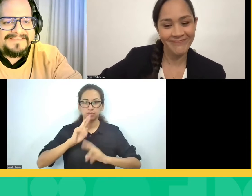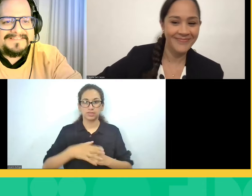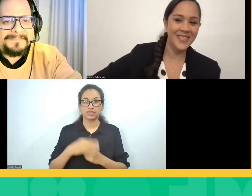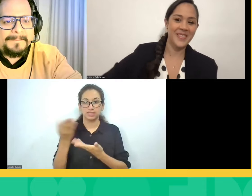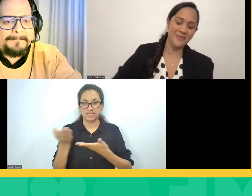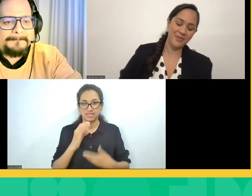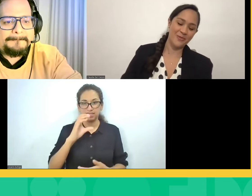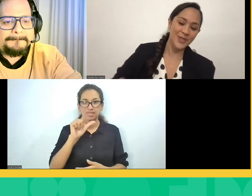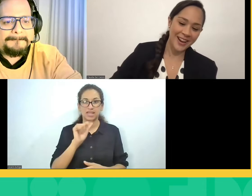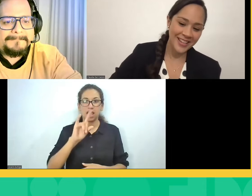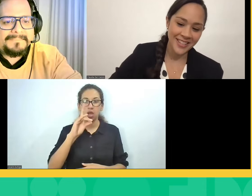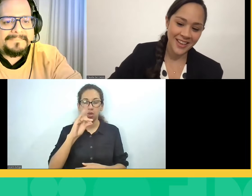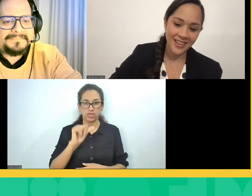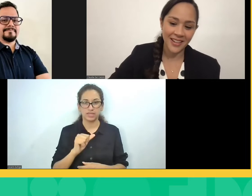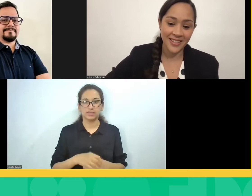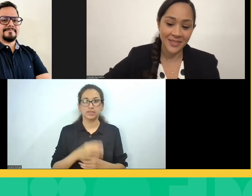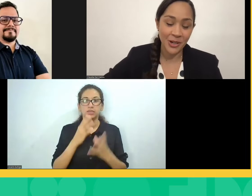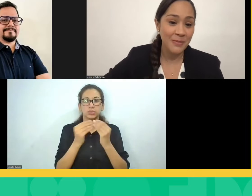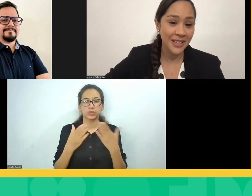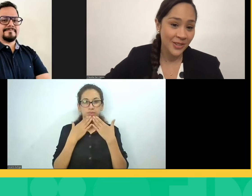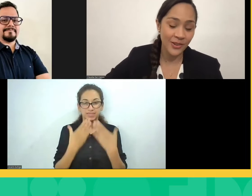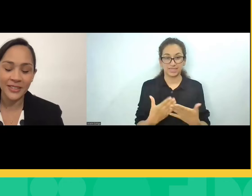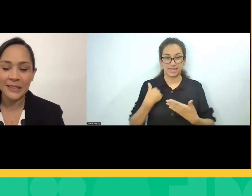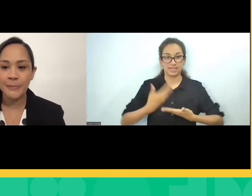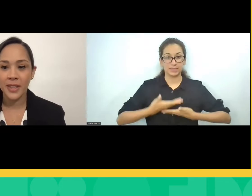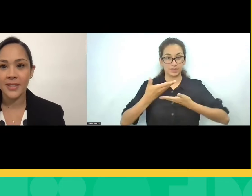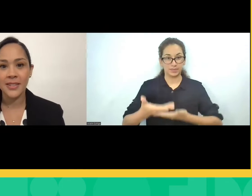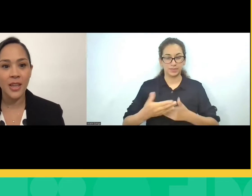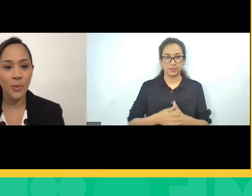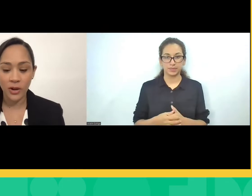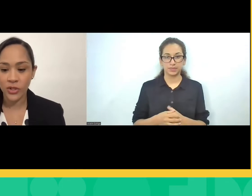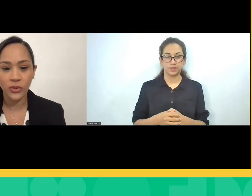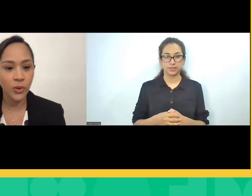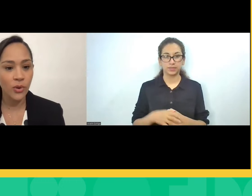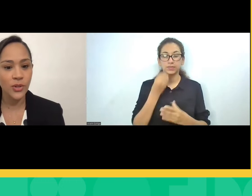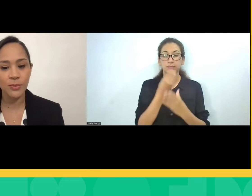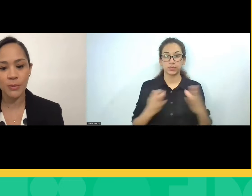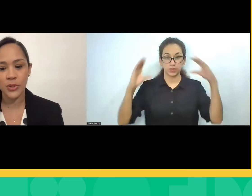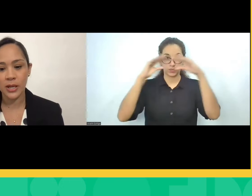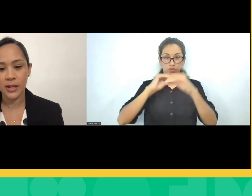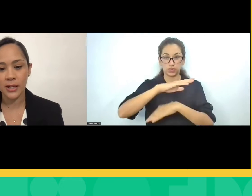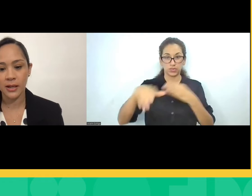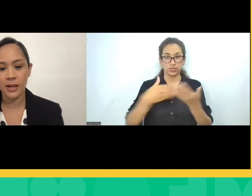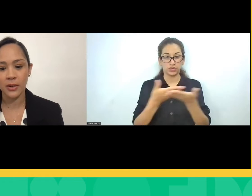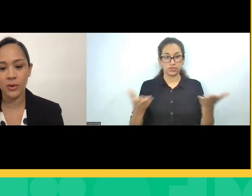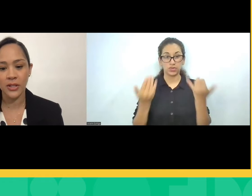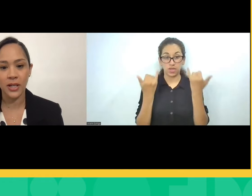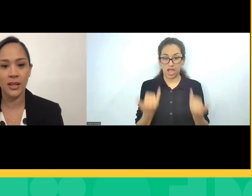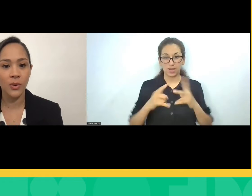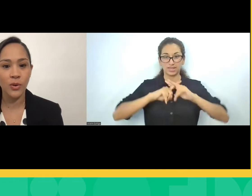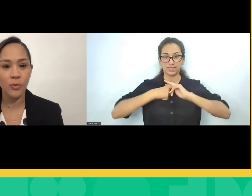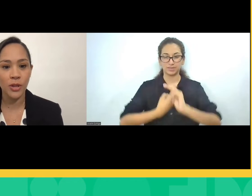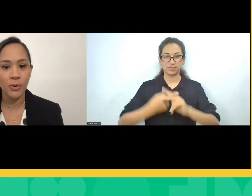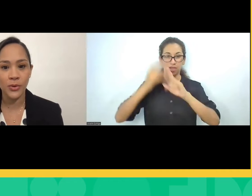Claudia, gracias. Bueno, muchas gracias, gracias por la invitación. Buenas noches con todos. Vamos a arrancar con la